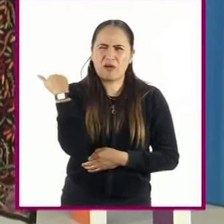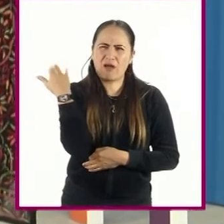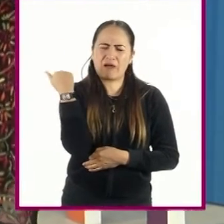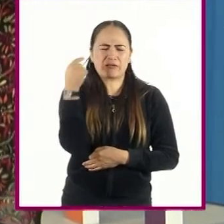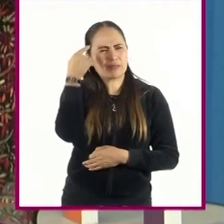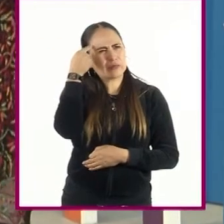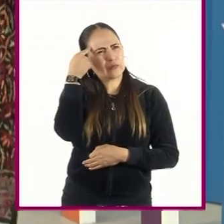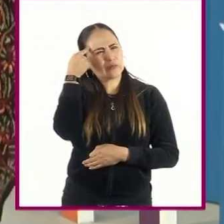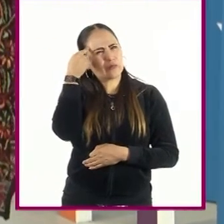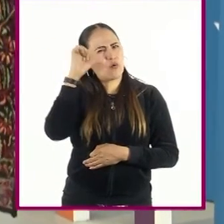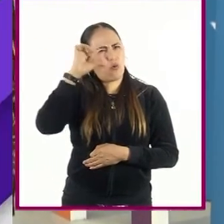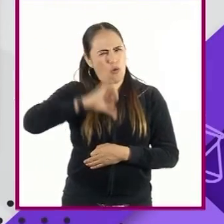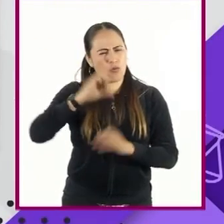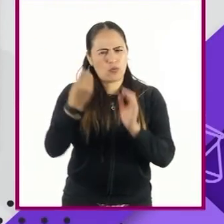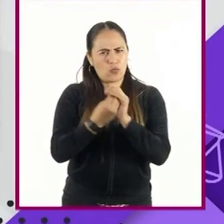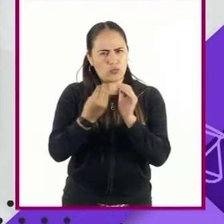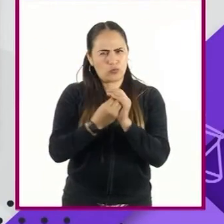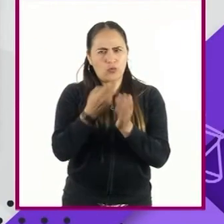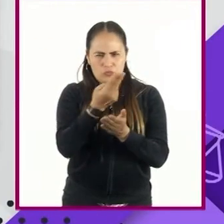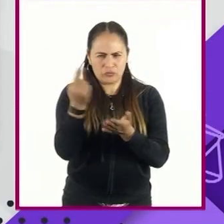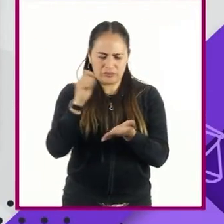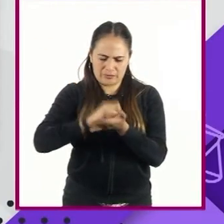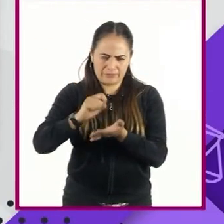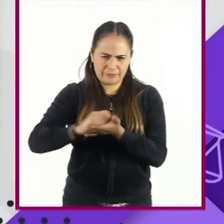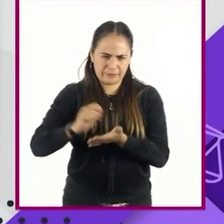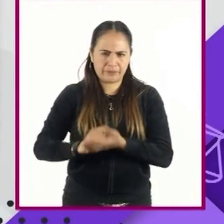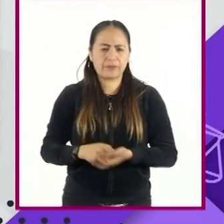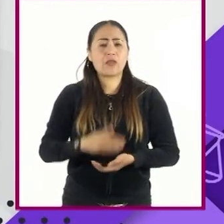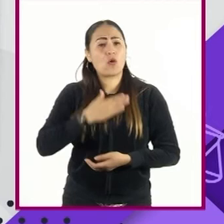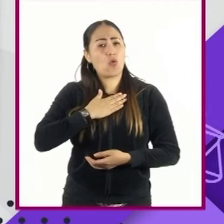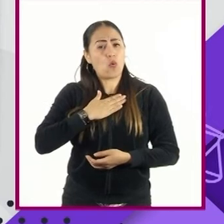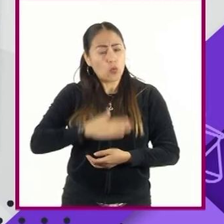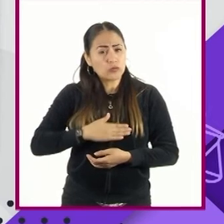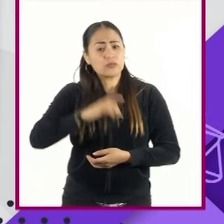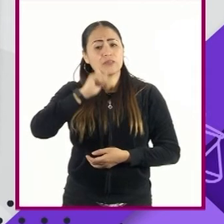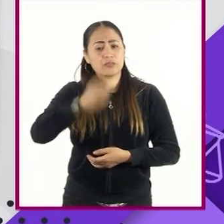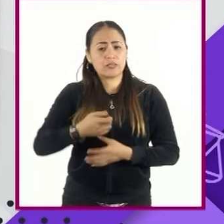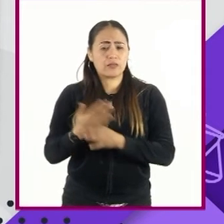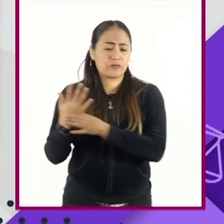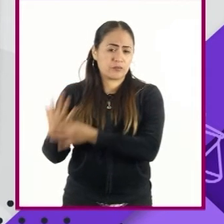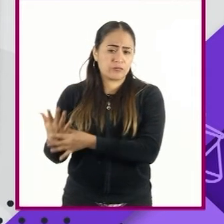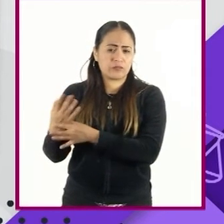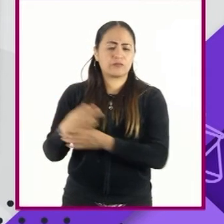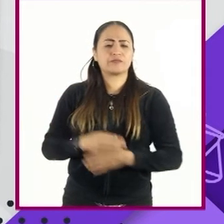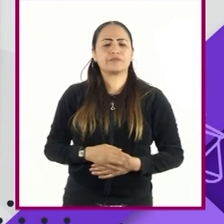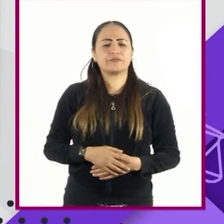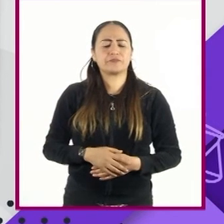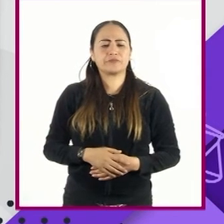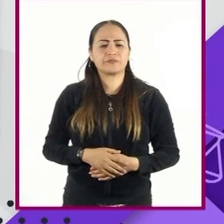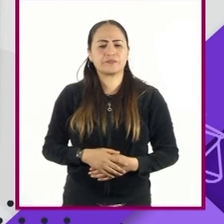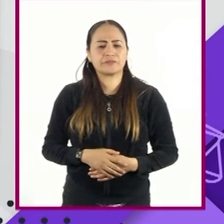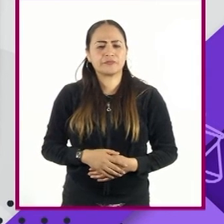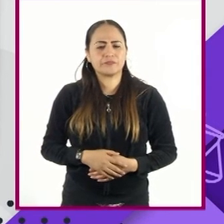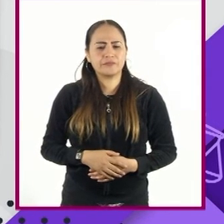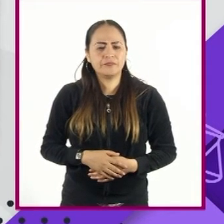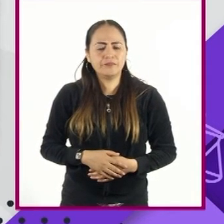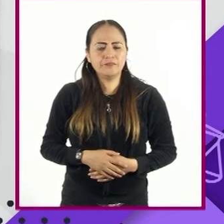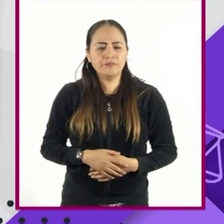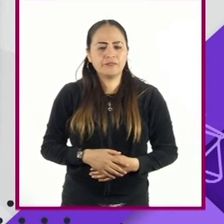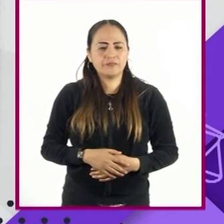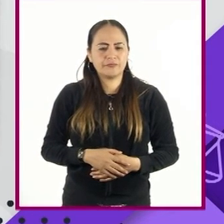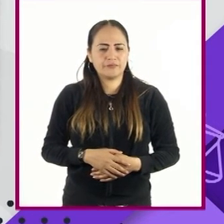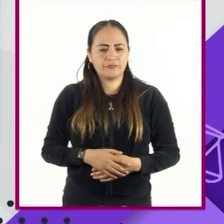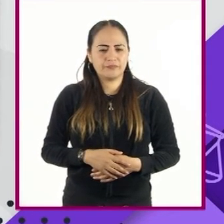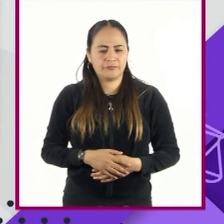principales de esta sesión. La justicia, según Ulpiano, es la voluntad firme y continuada de dar a